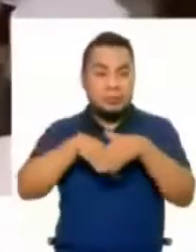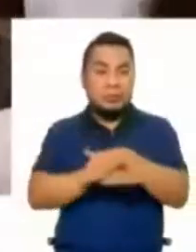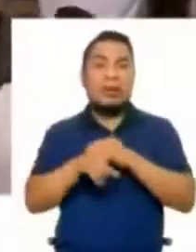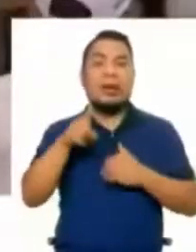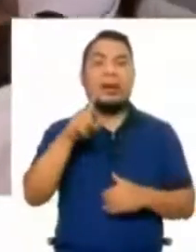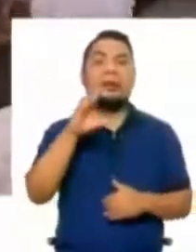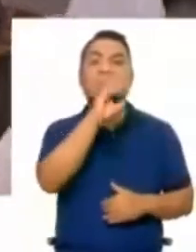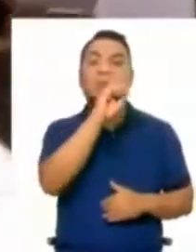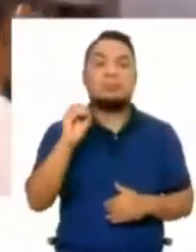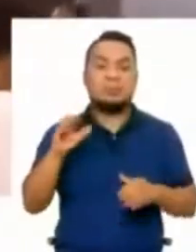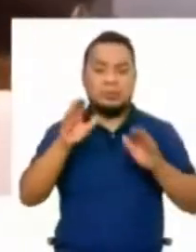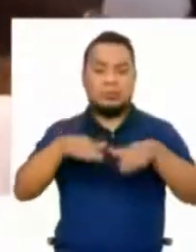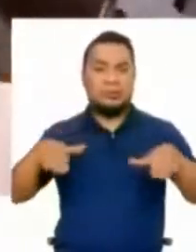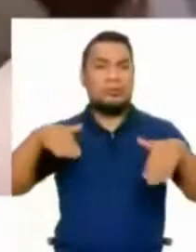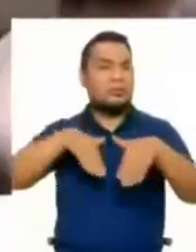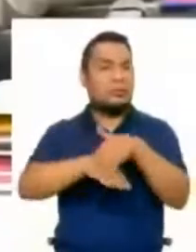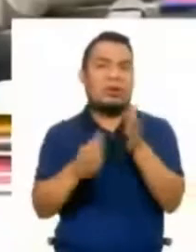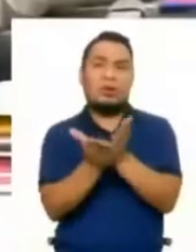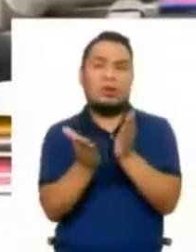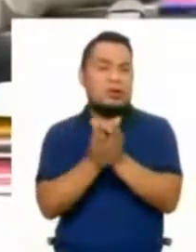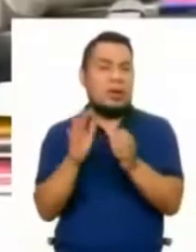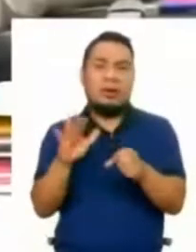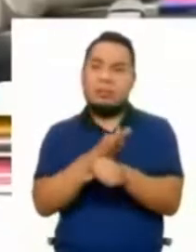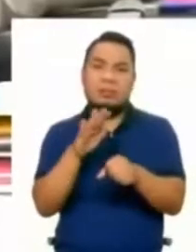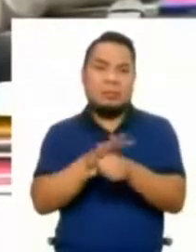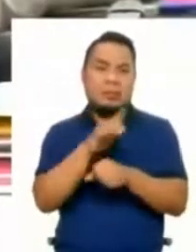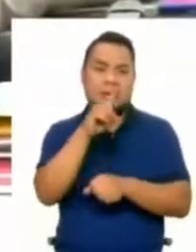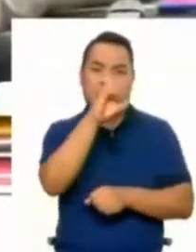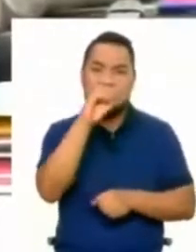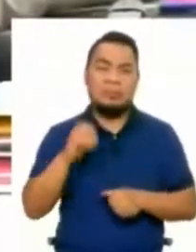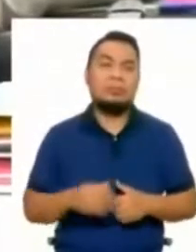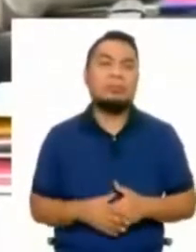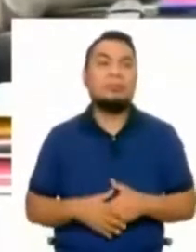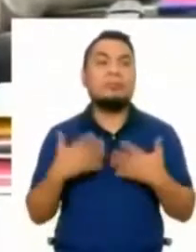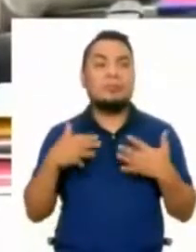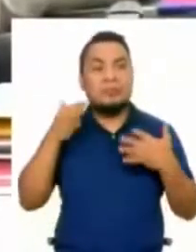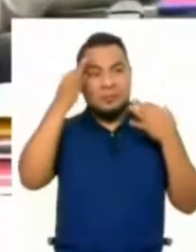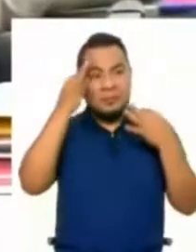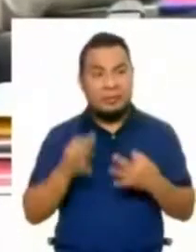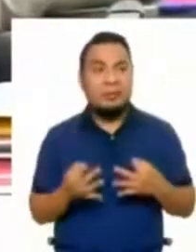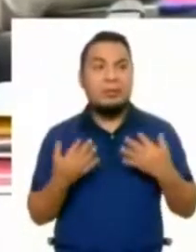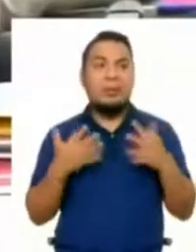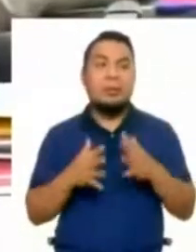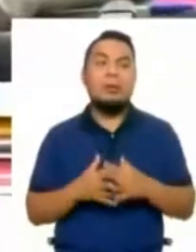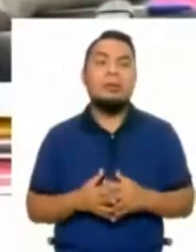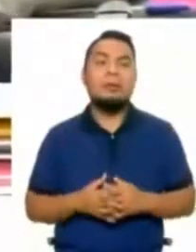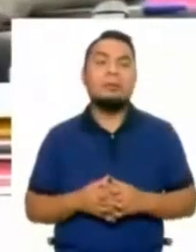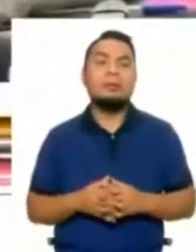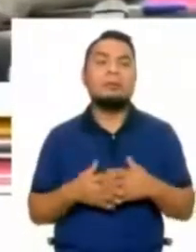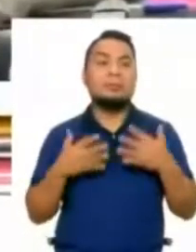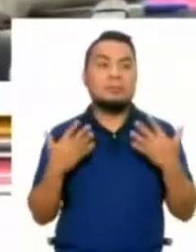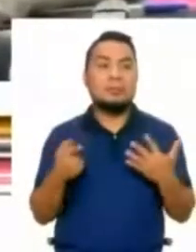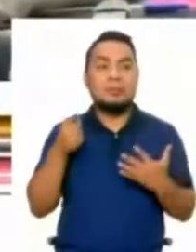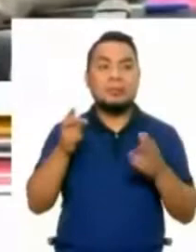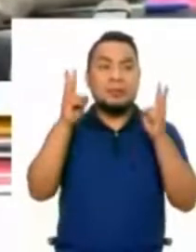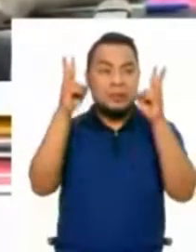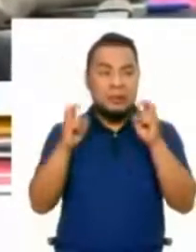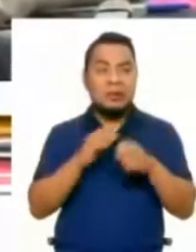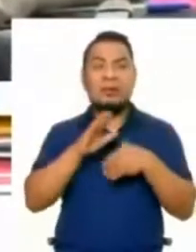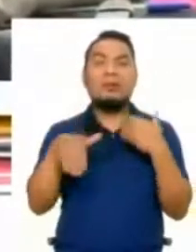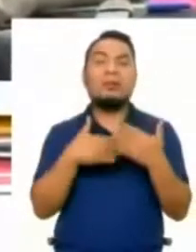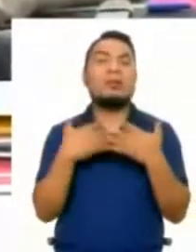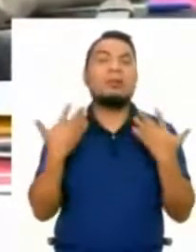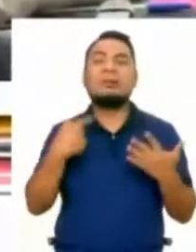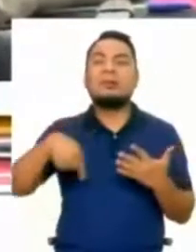al 100% en las aulas. Se ha definido ya el tema de la